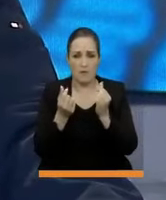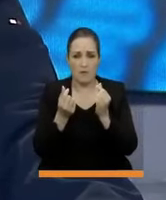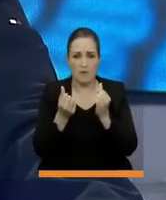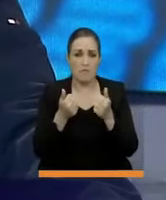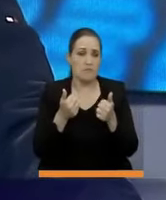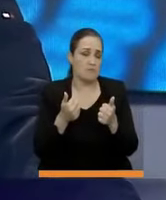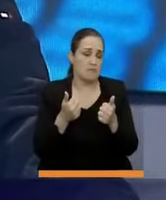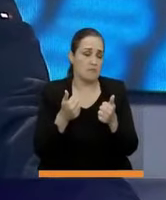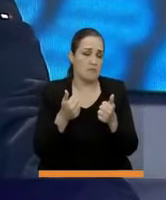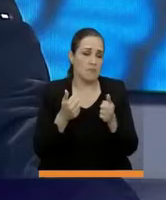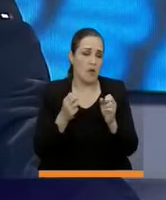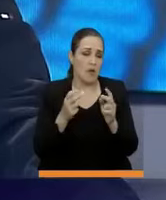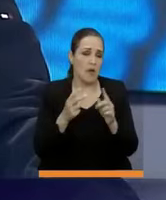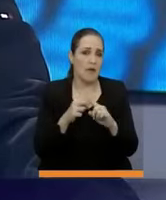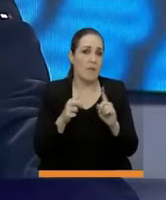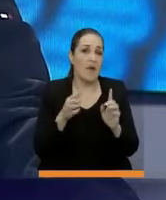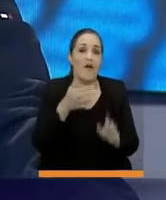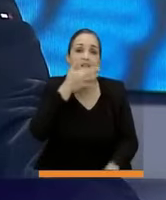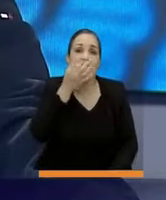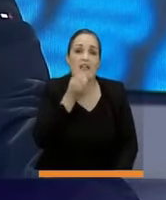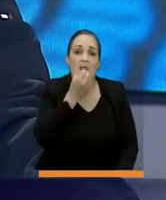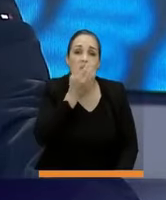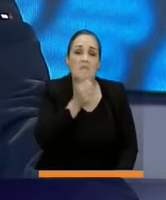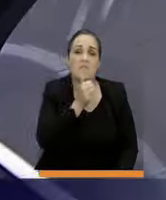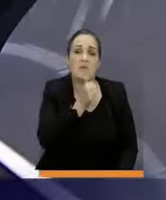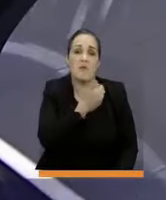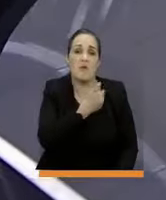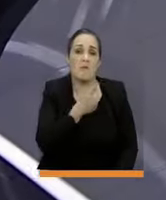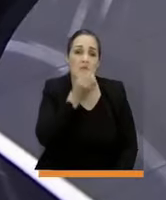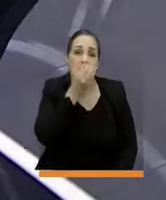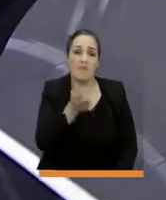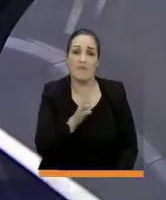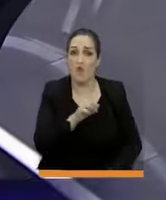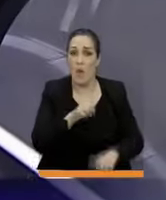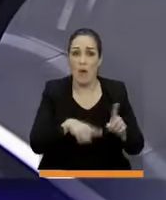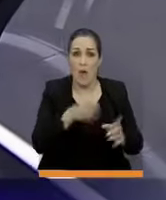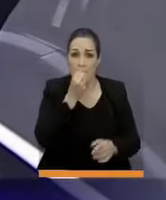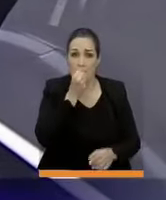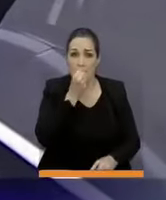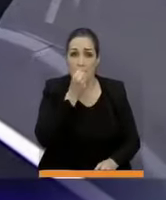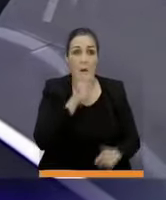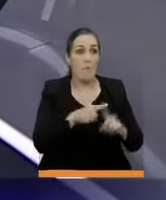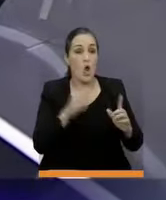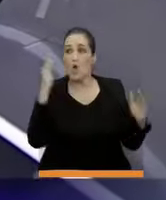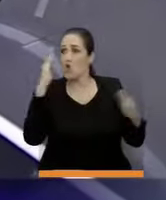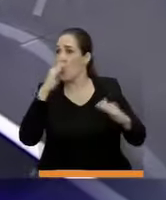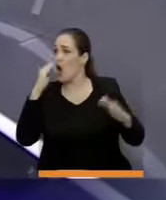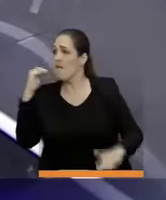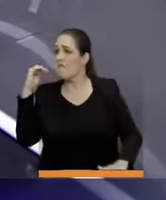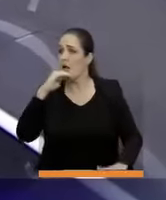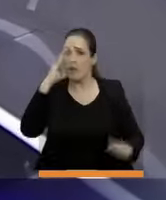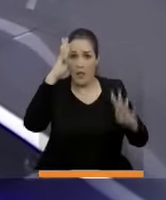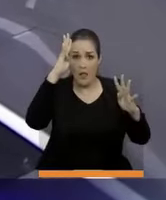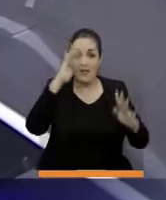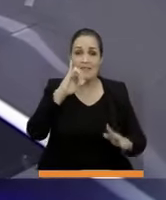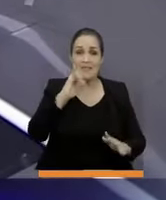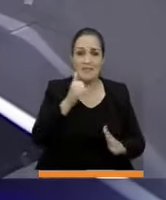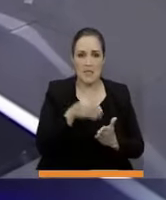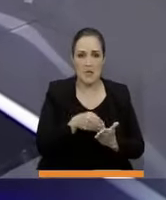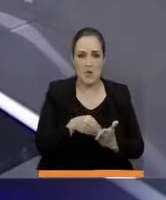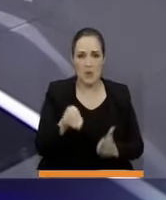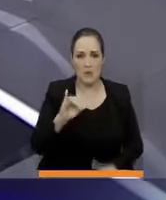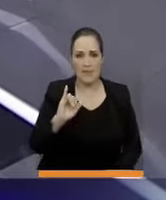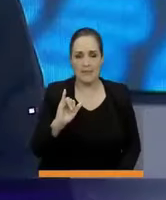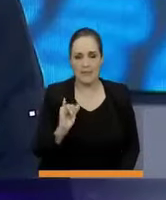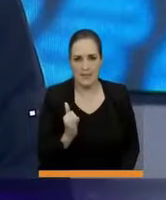Está bien, pero es el costo de la verdad, y así lo ha dicho el presidente de la República. Pero lo que no pueden negar es que Pegasus sí se compró. Sí se compró